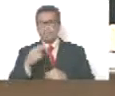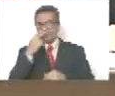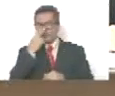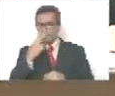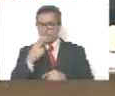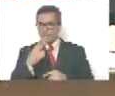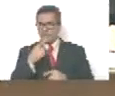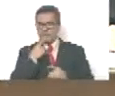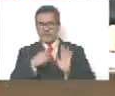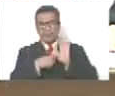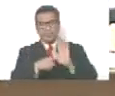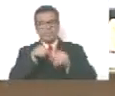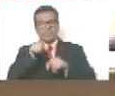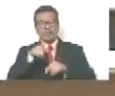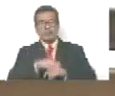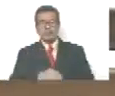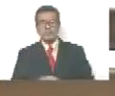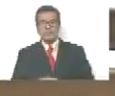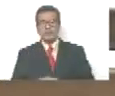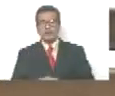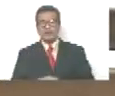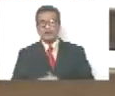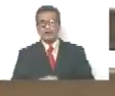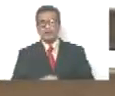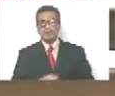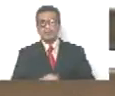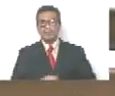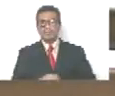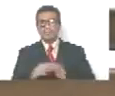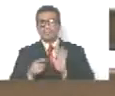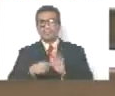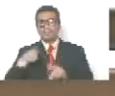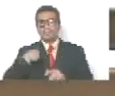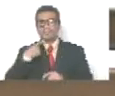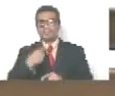nos visibiliza a esos hombres y mujeres de mar,